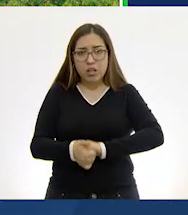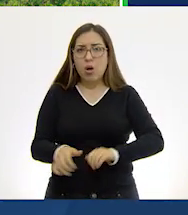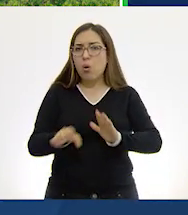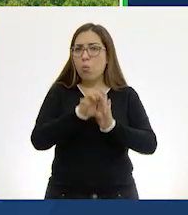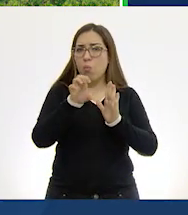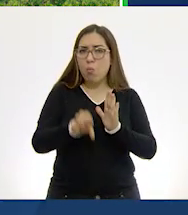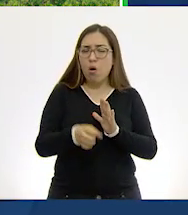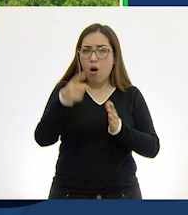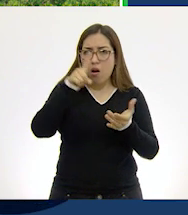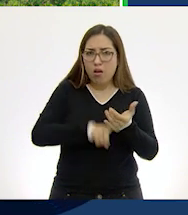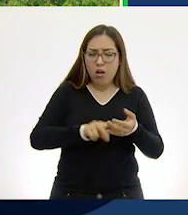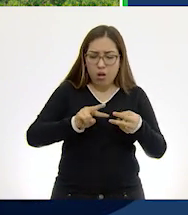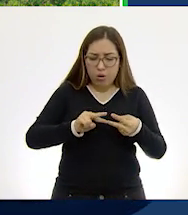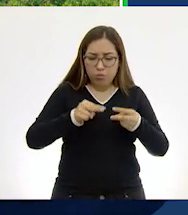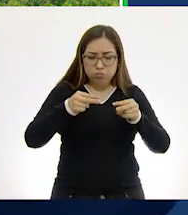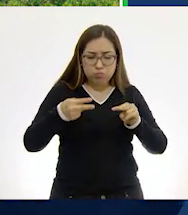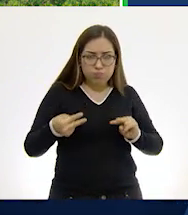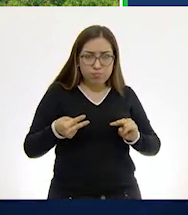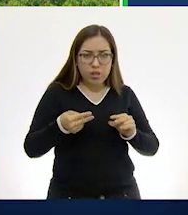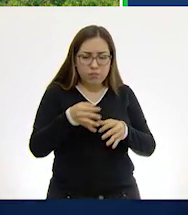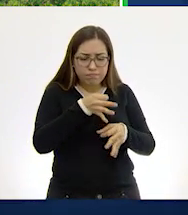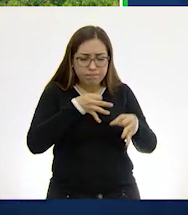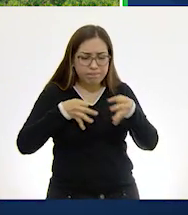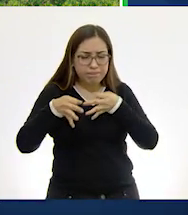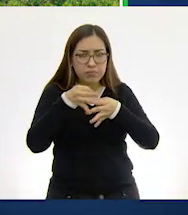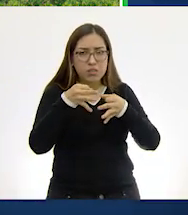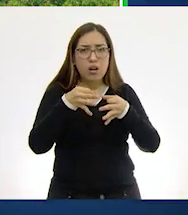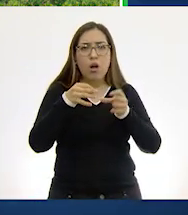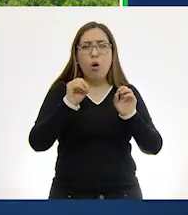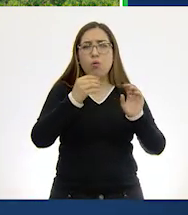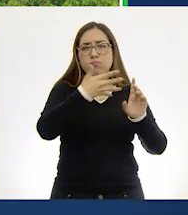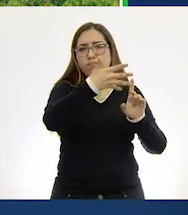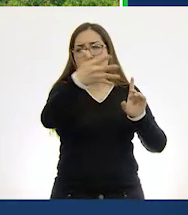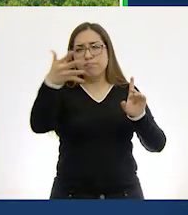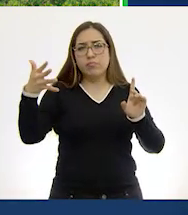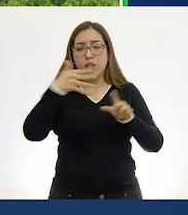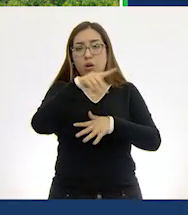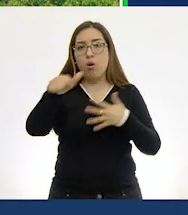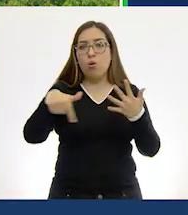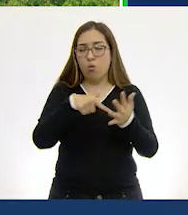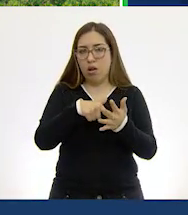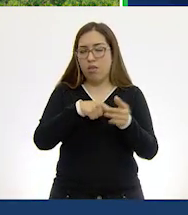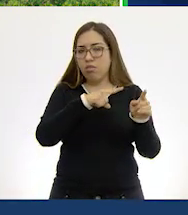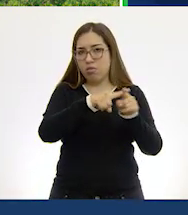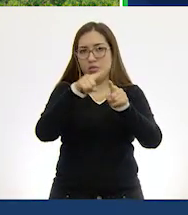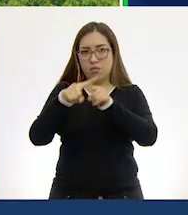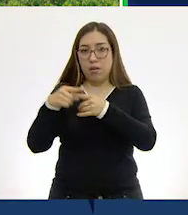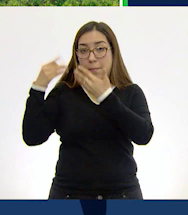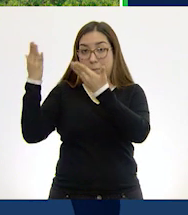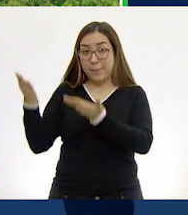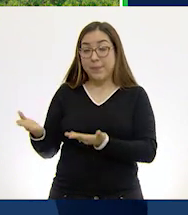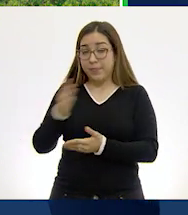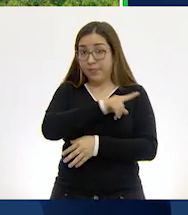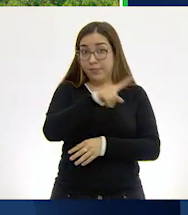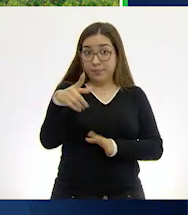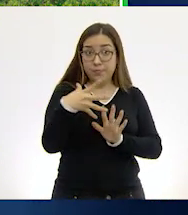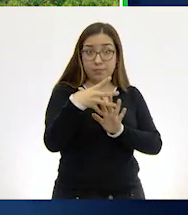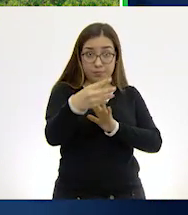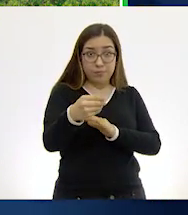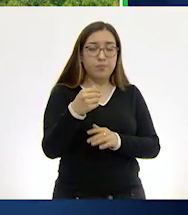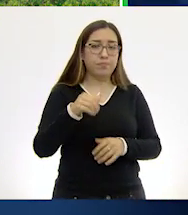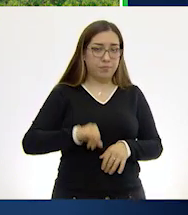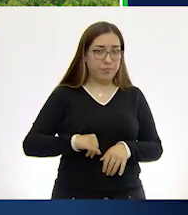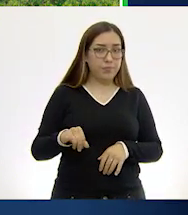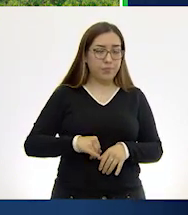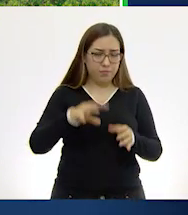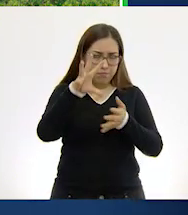genes, especies, ecosistemas y paisajes. Bien, ahí viene nuestra fuente. Tome nota de esta